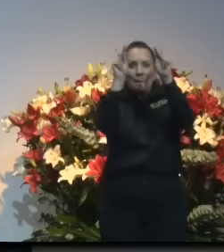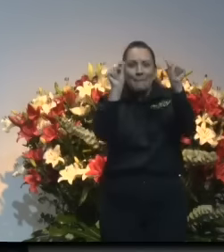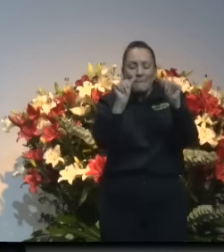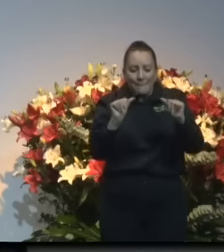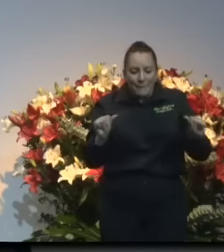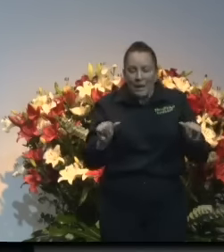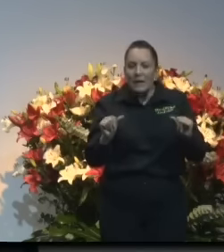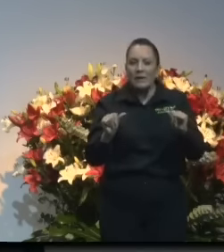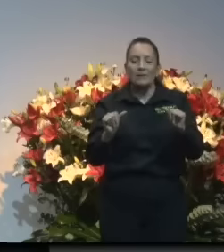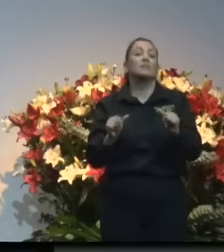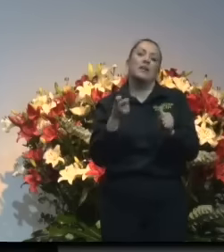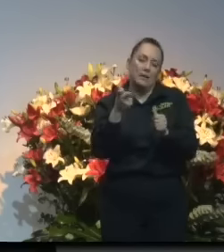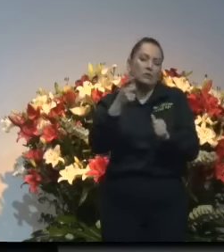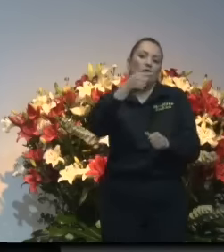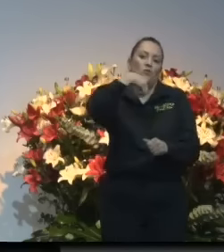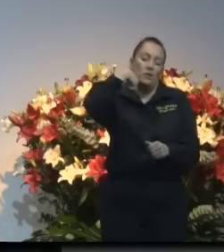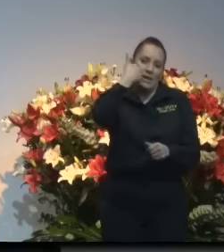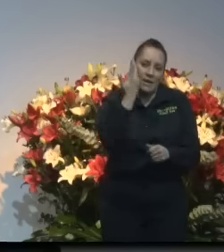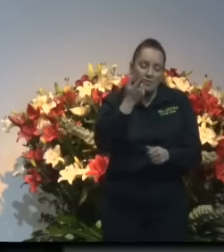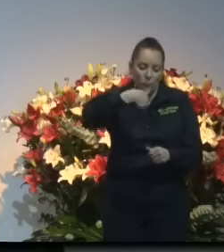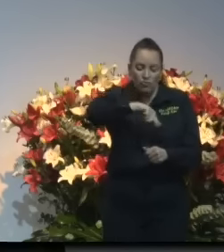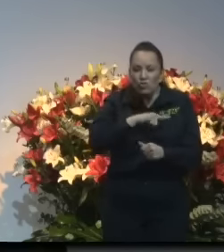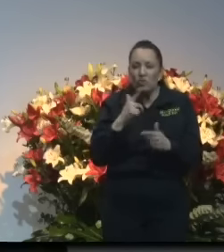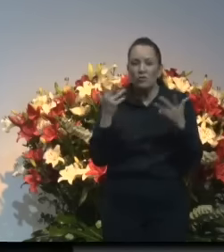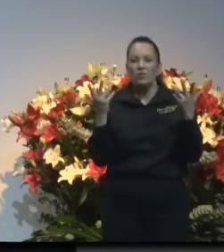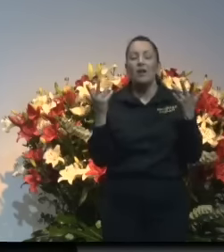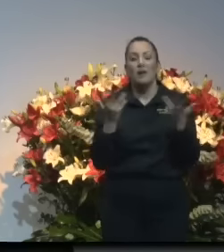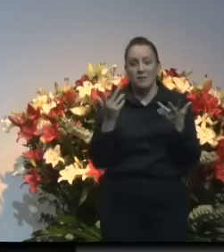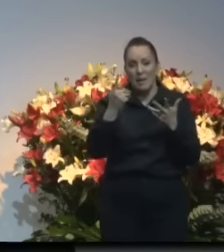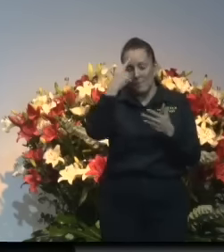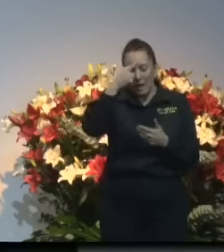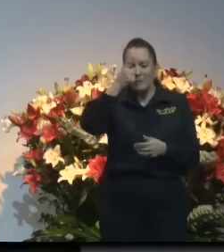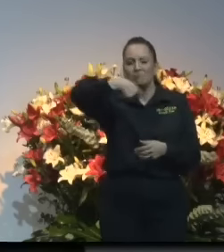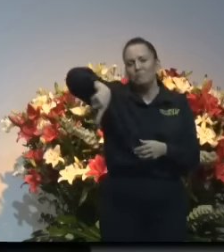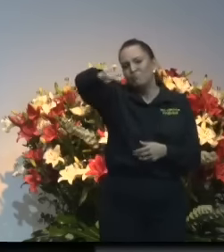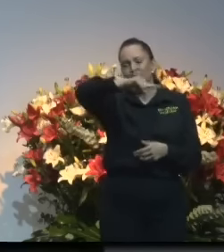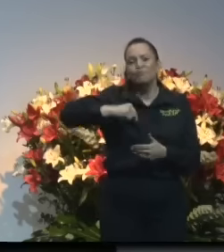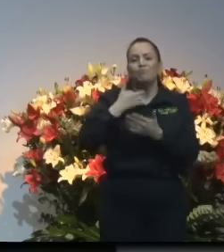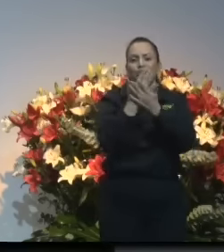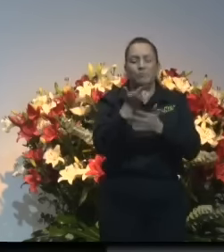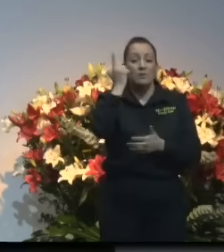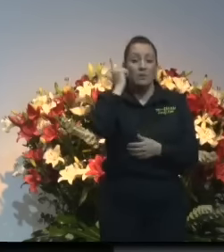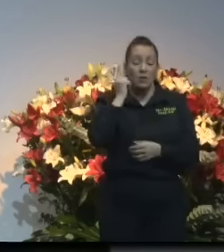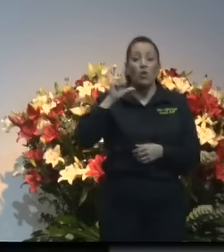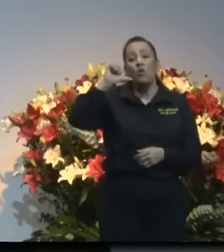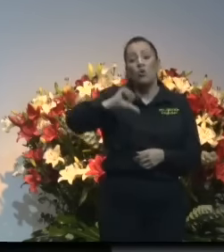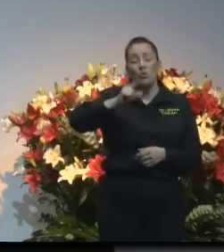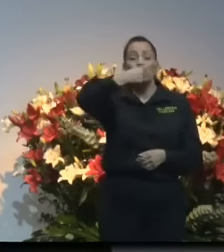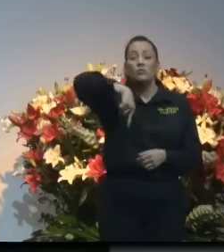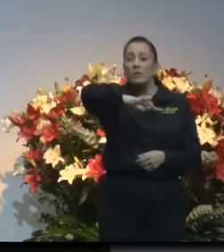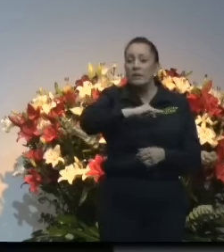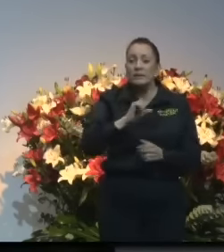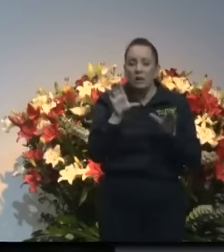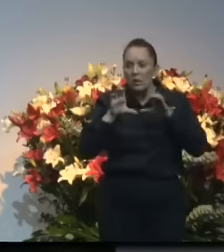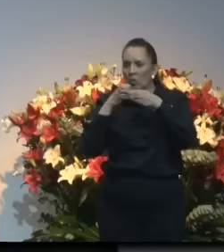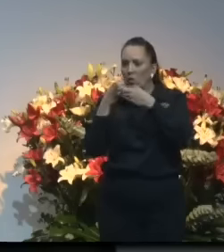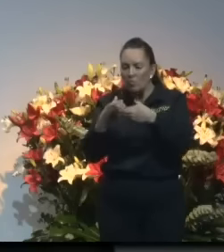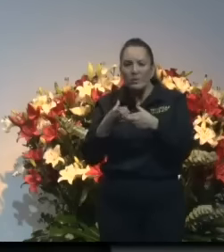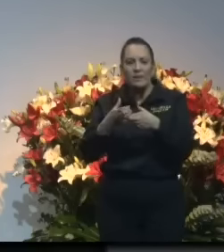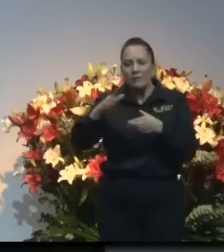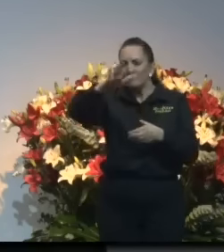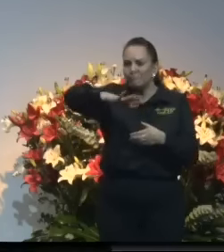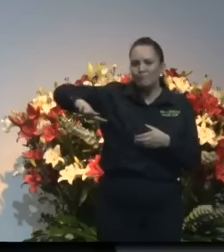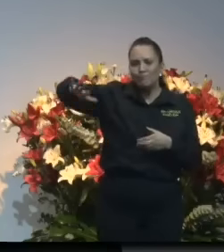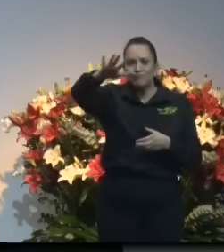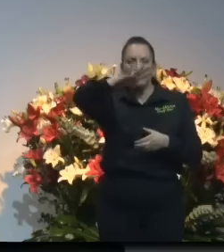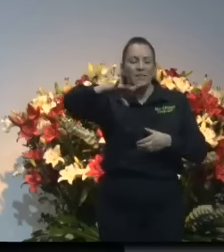nuevos horizontes de esperanza. Hoy más que nunca, nuestra comunidad universitaria está llamada a dialogar de modo